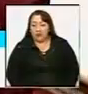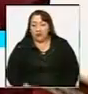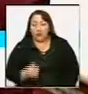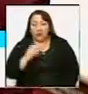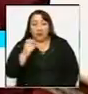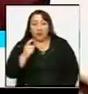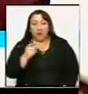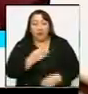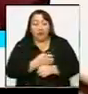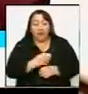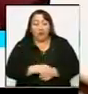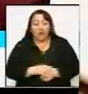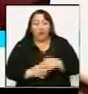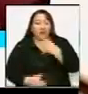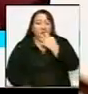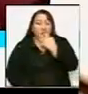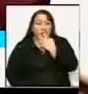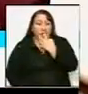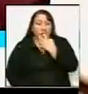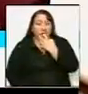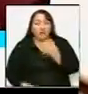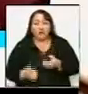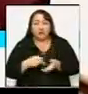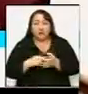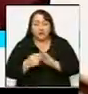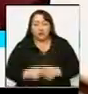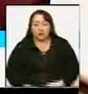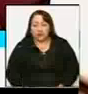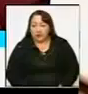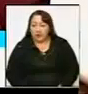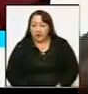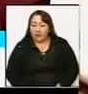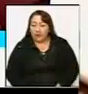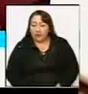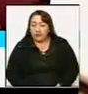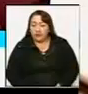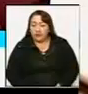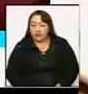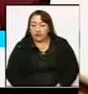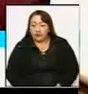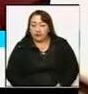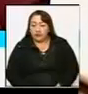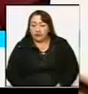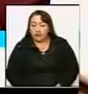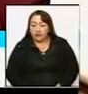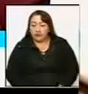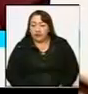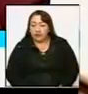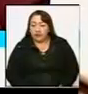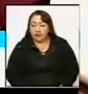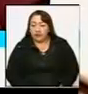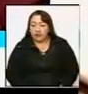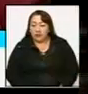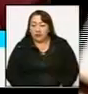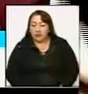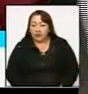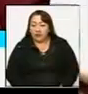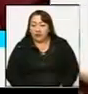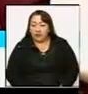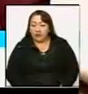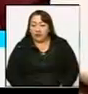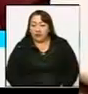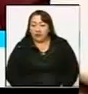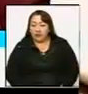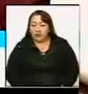lo que hay que crear es un mecanismo en virtud del cual la persona que renuncia a un partido